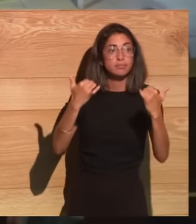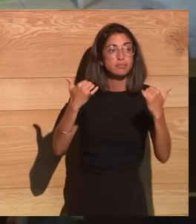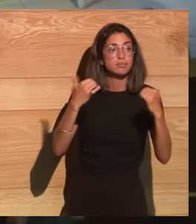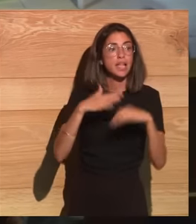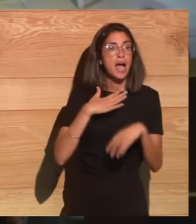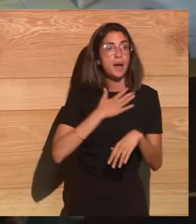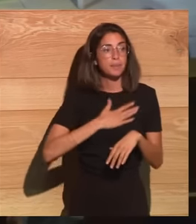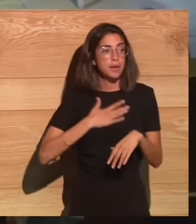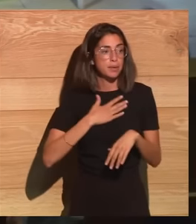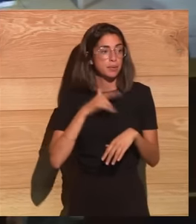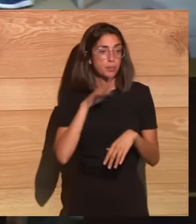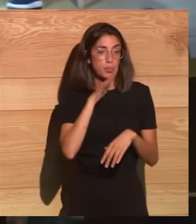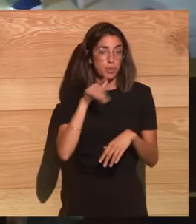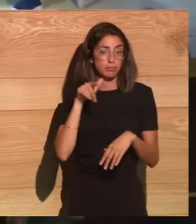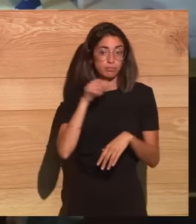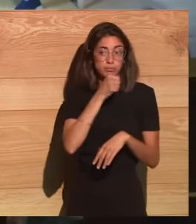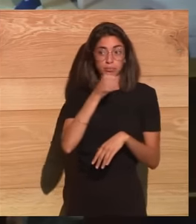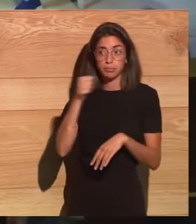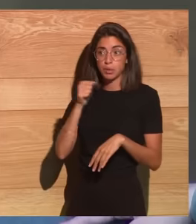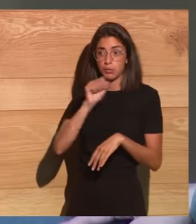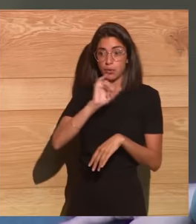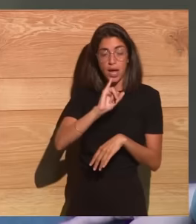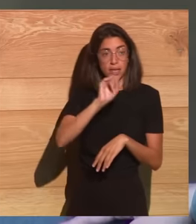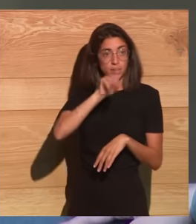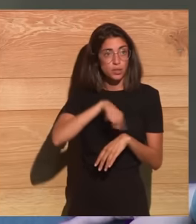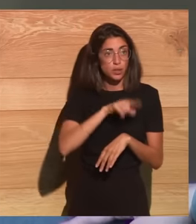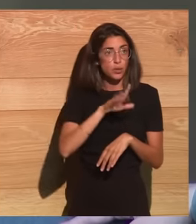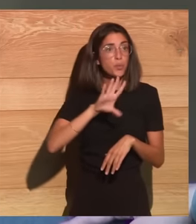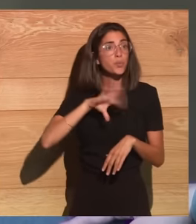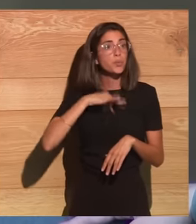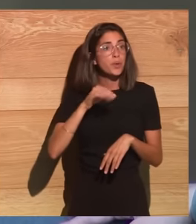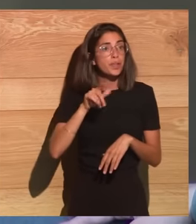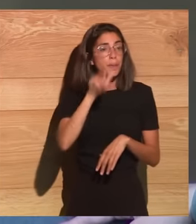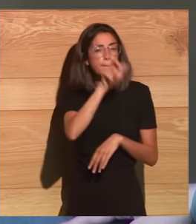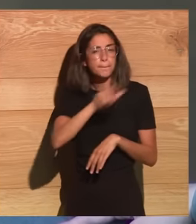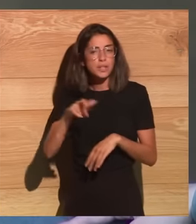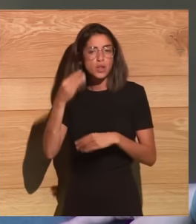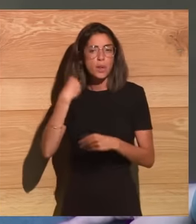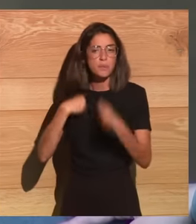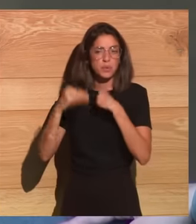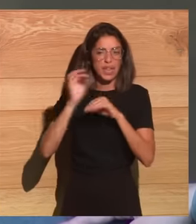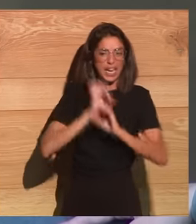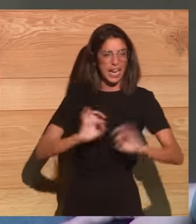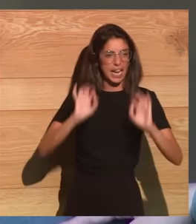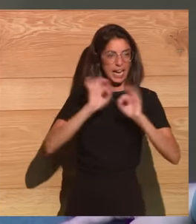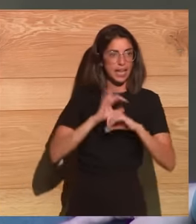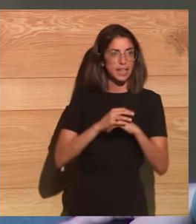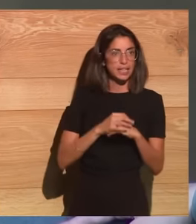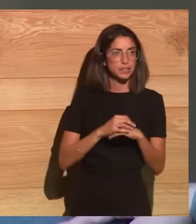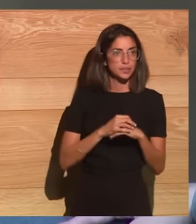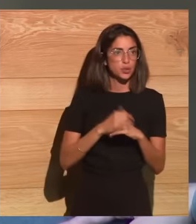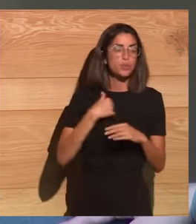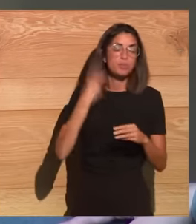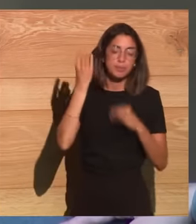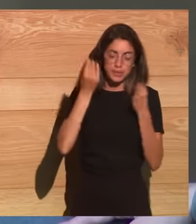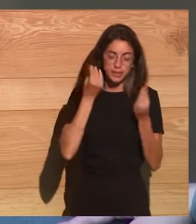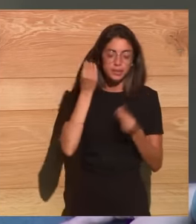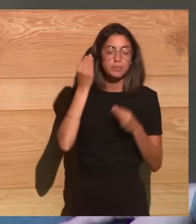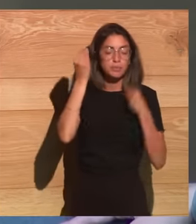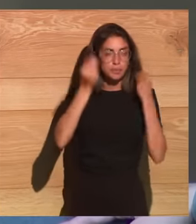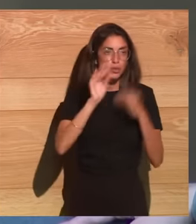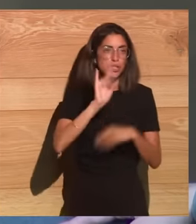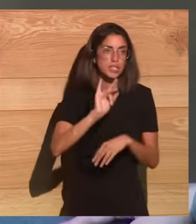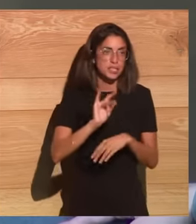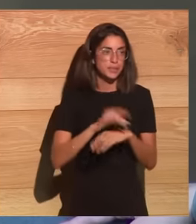¿Hay un micrófono por ahí? Sí. Pero a lo mejor nadie quiere hacer... No, casi seguro que sí, ya veo. Yo creo que sí. Yo creo que a lo mejor no.